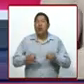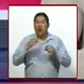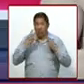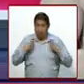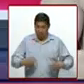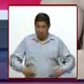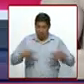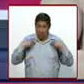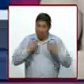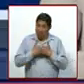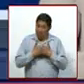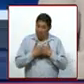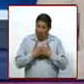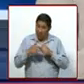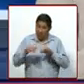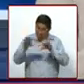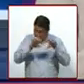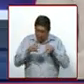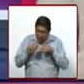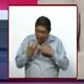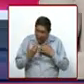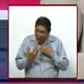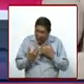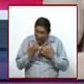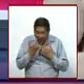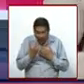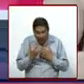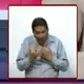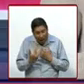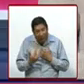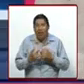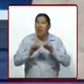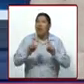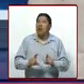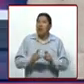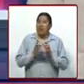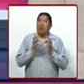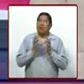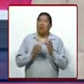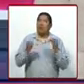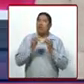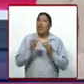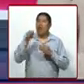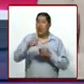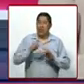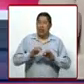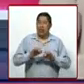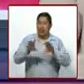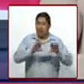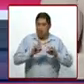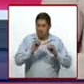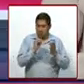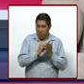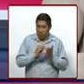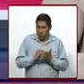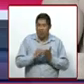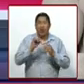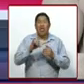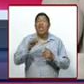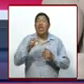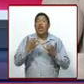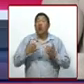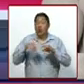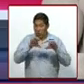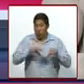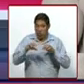ser humano realmente enamorarse de una IA? La respuesta a esta pregunta es intrigante y va más allá de la programación. Aunque las IA actuales